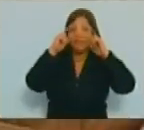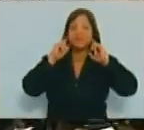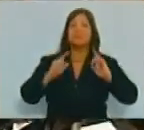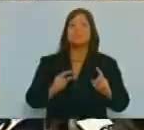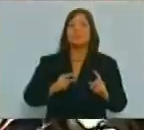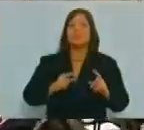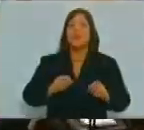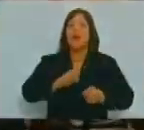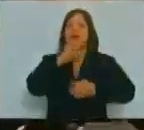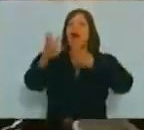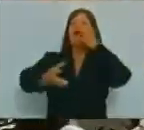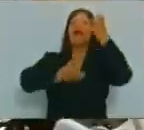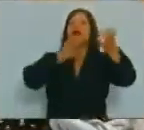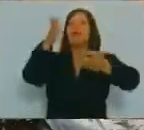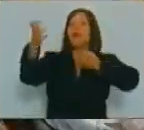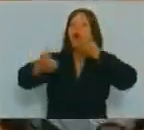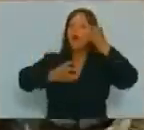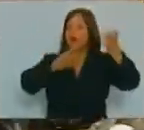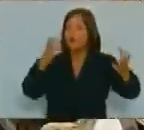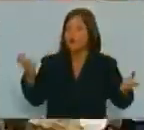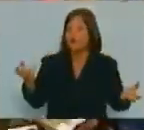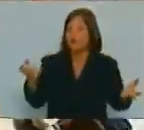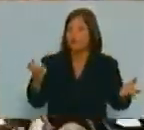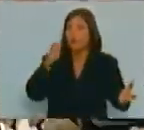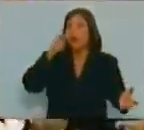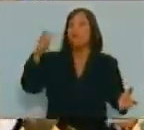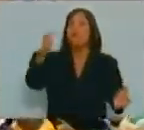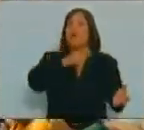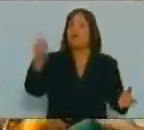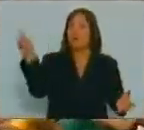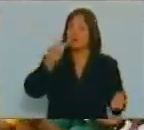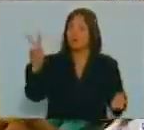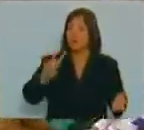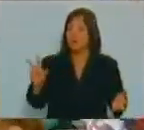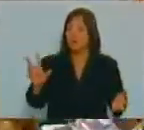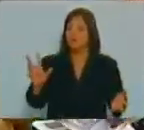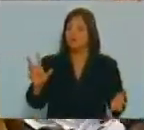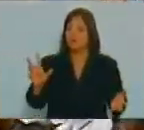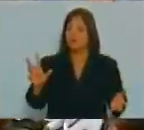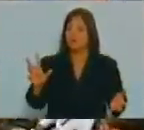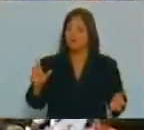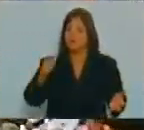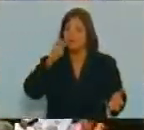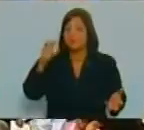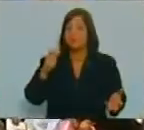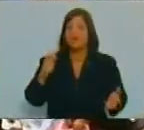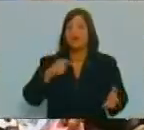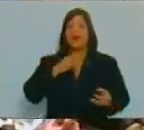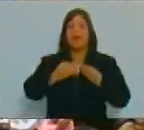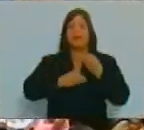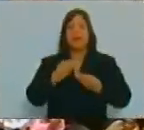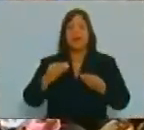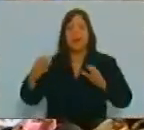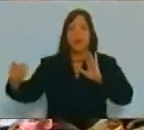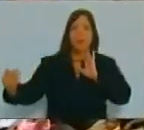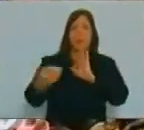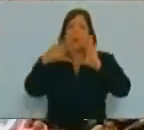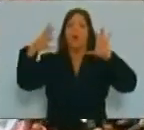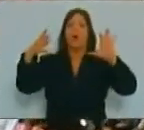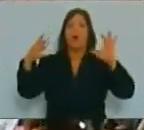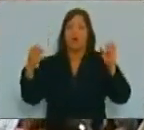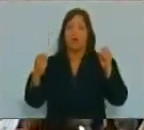el placer del pueblo venezolano qué ha sido tan impactado